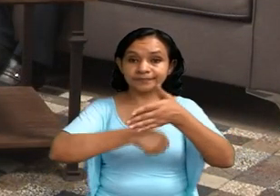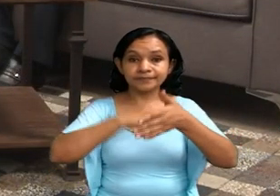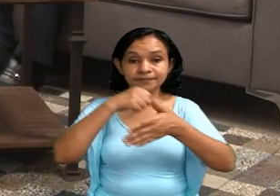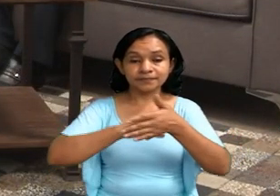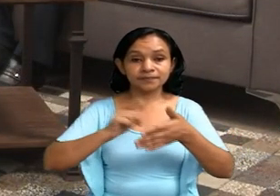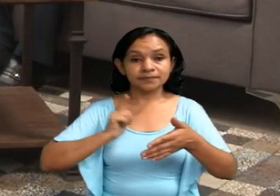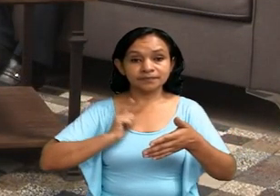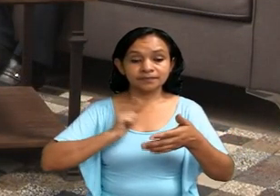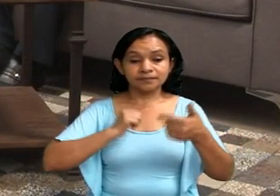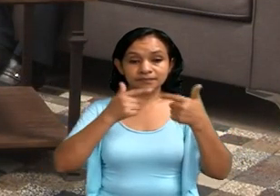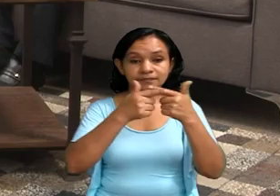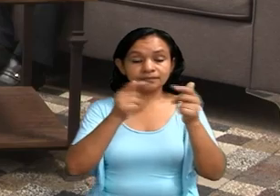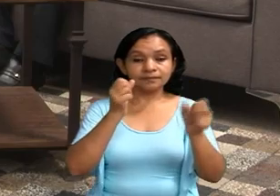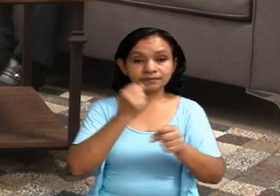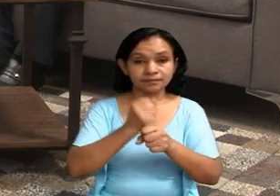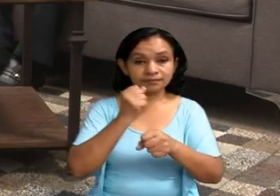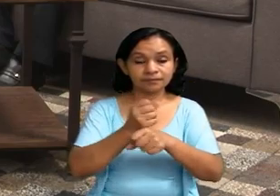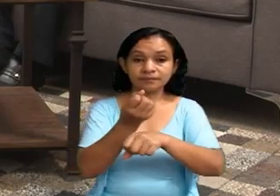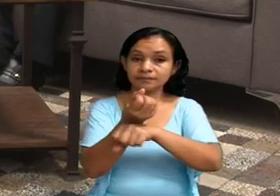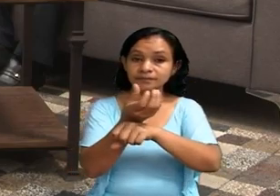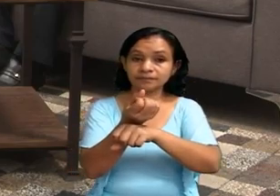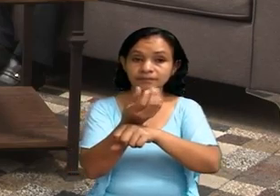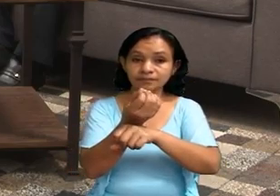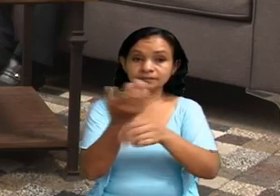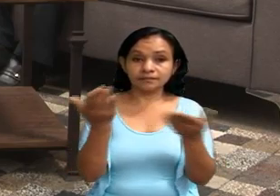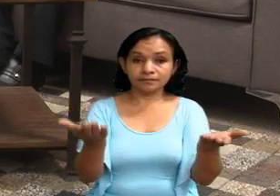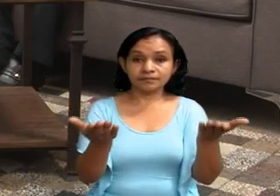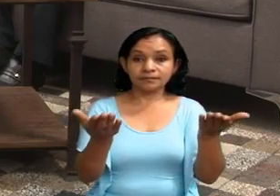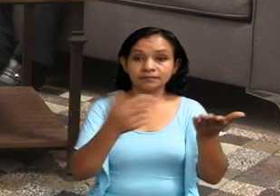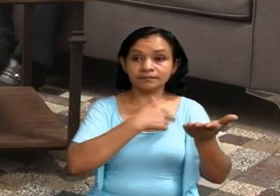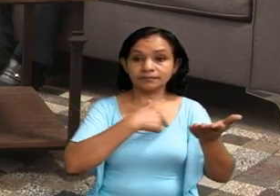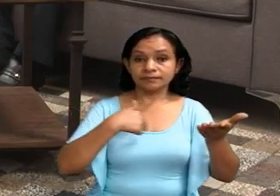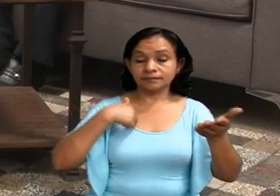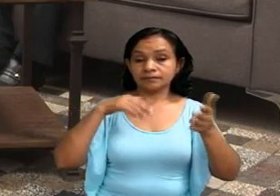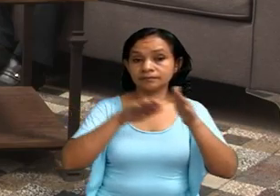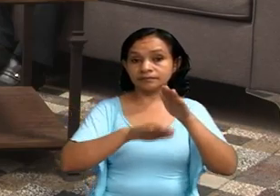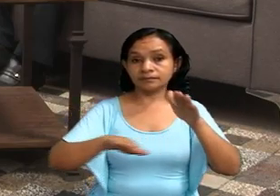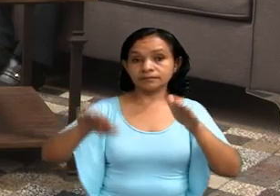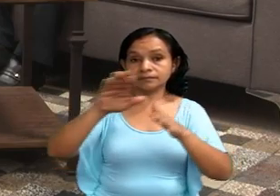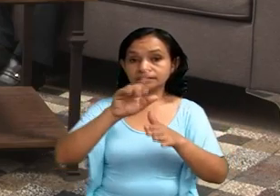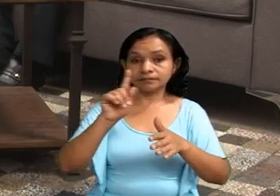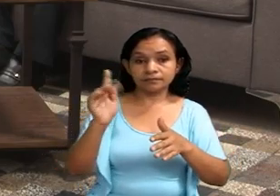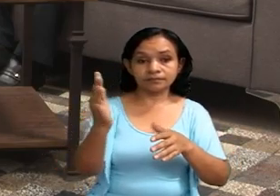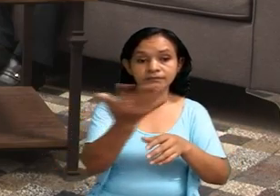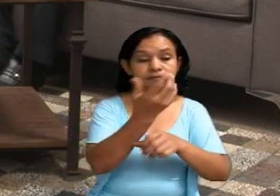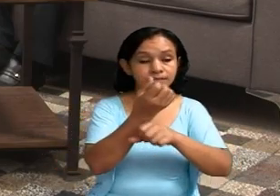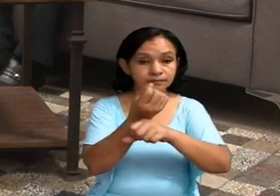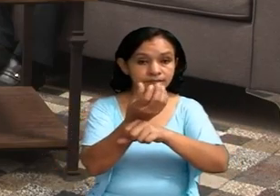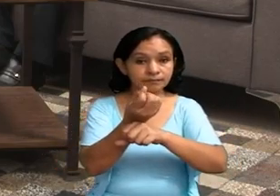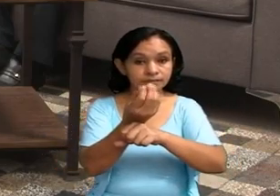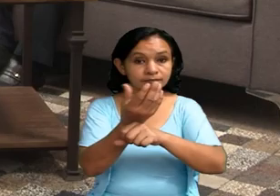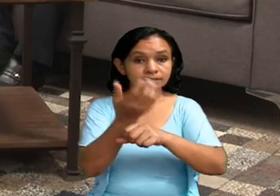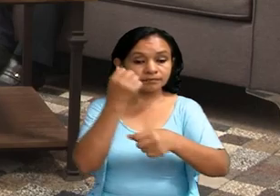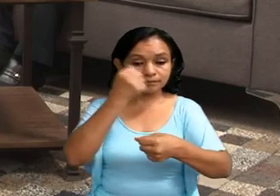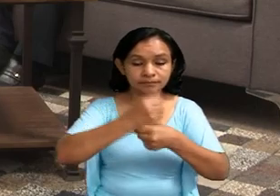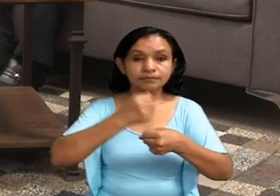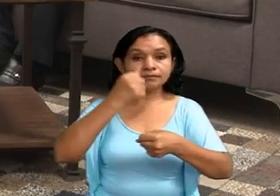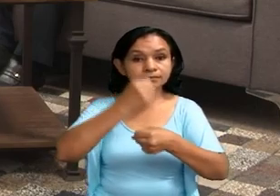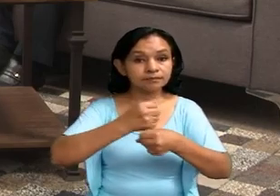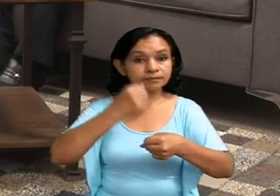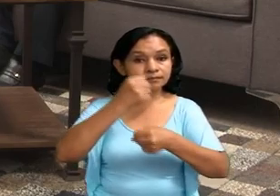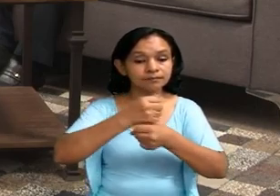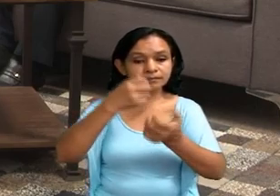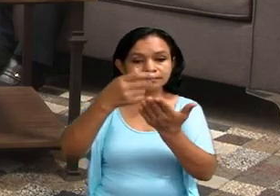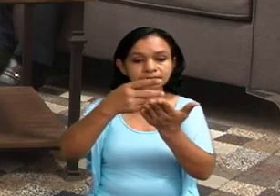un equipo de trabajo en UNIFON, pues, que en alianza con todas las alcaldías trabajan para que